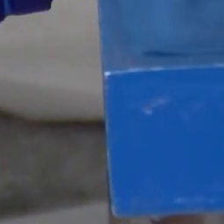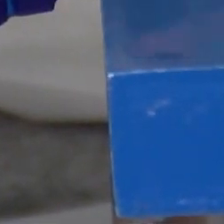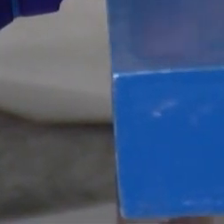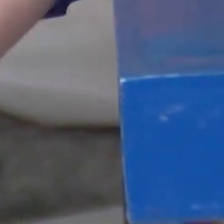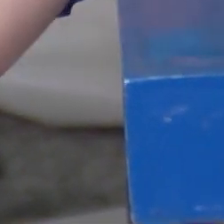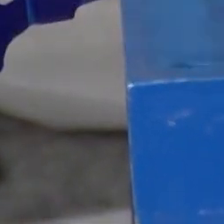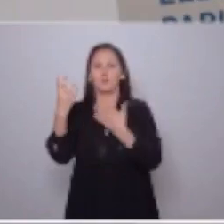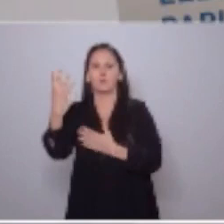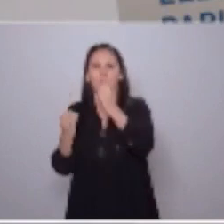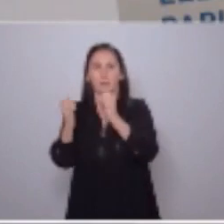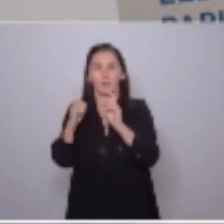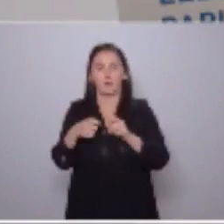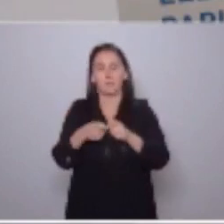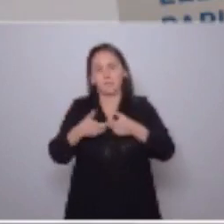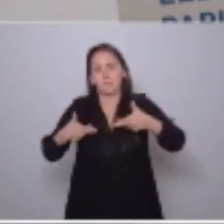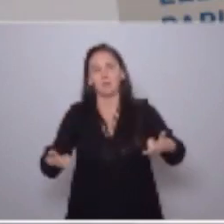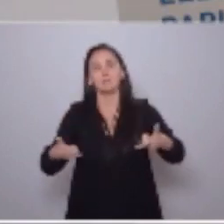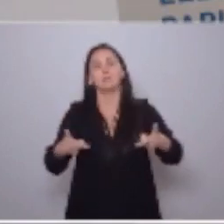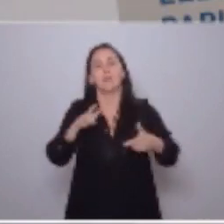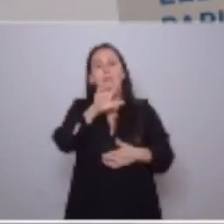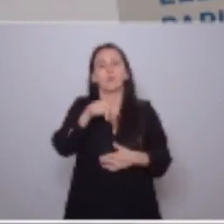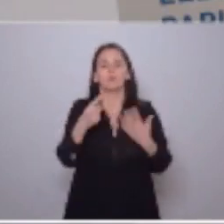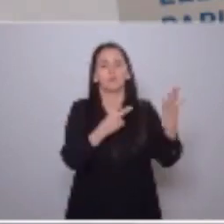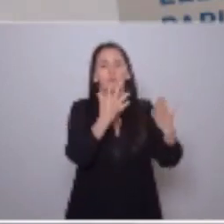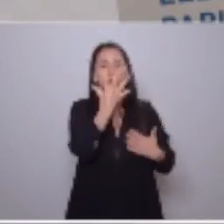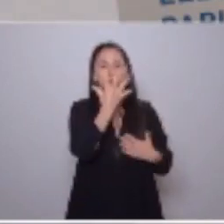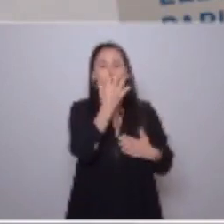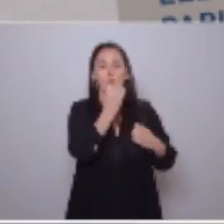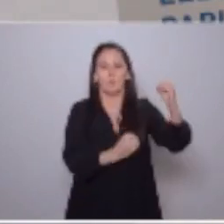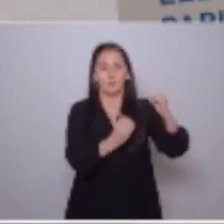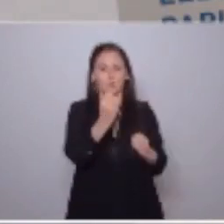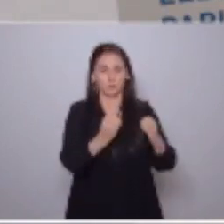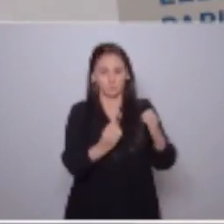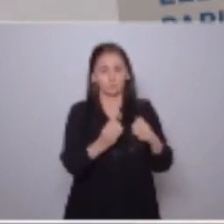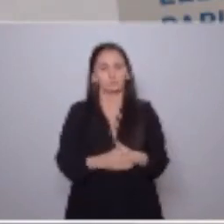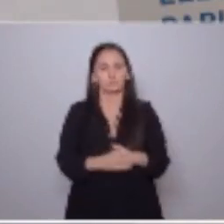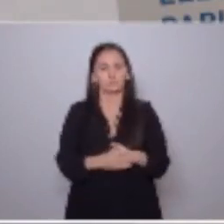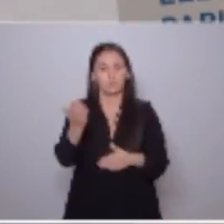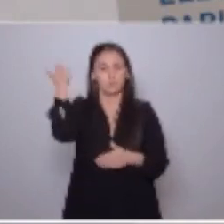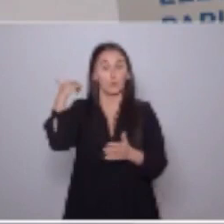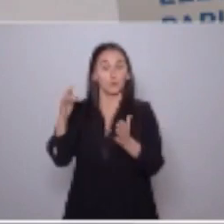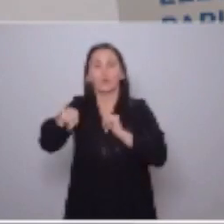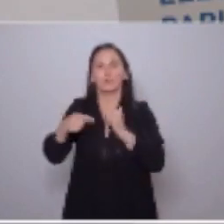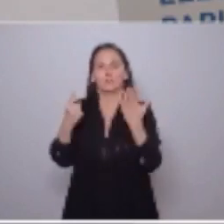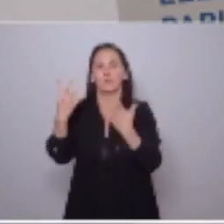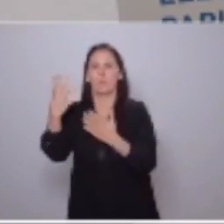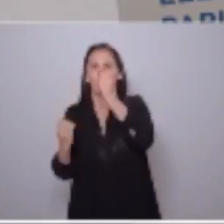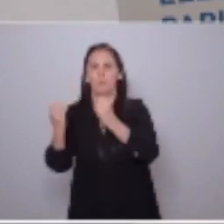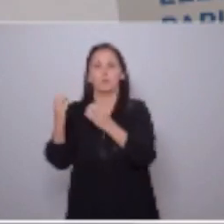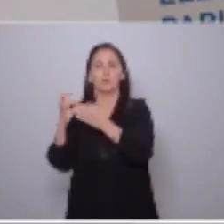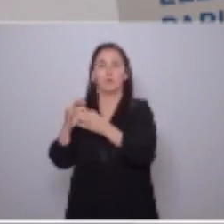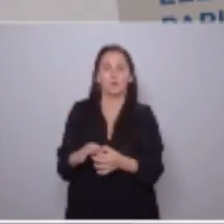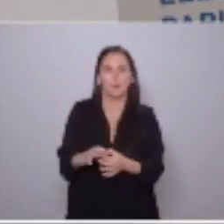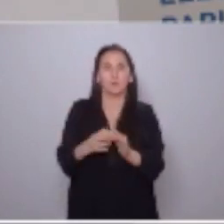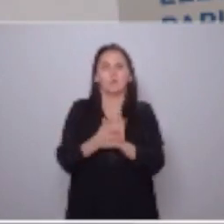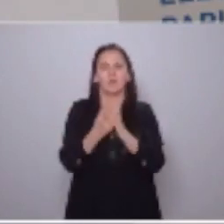la participación se sitúa en el 48,57 en Lugo en el 49,75 en ourense en